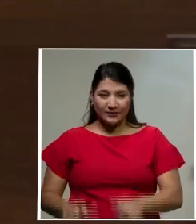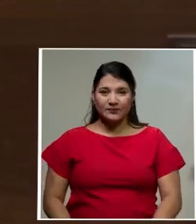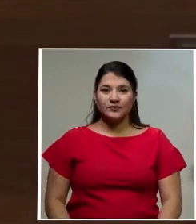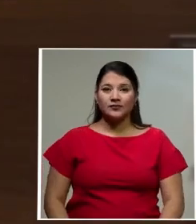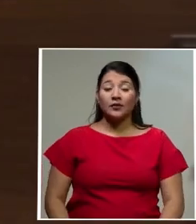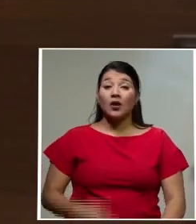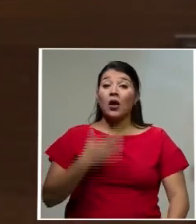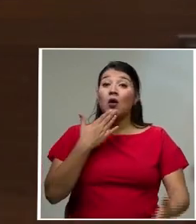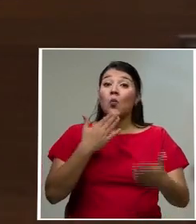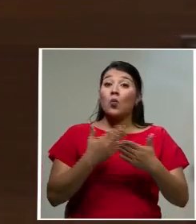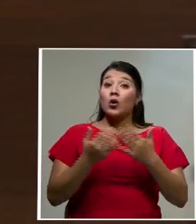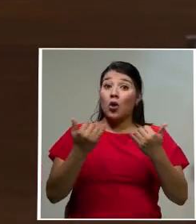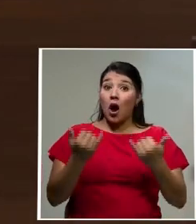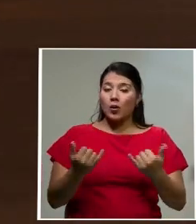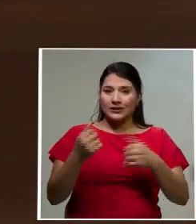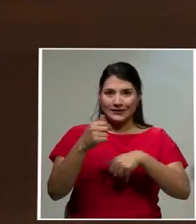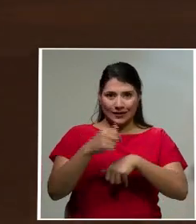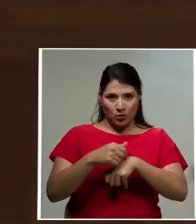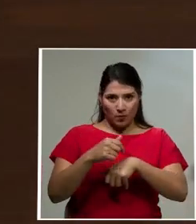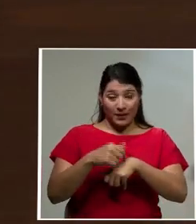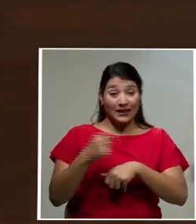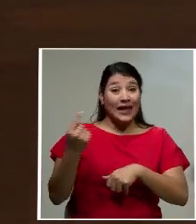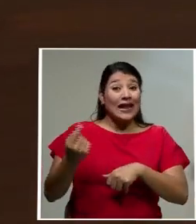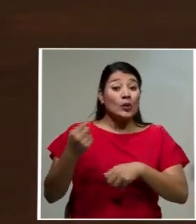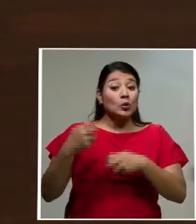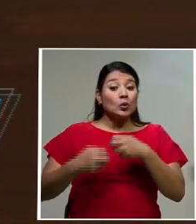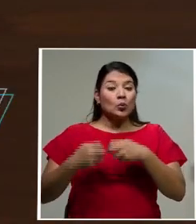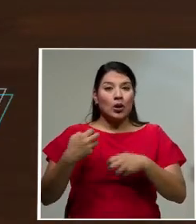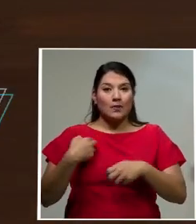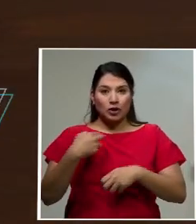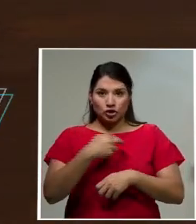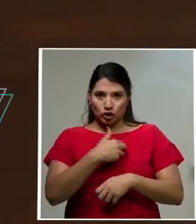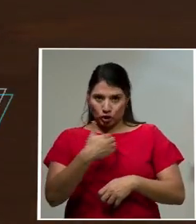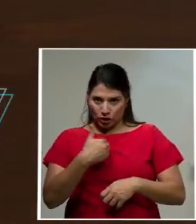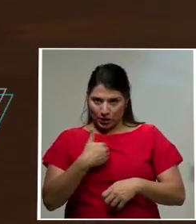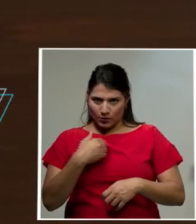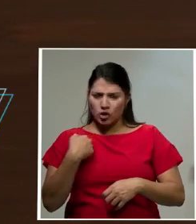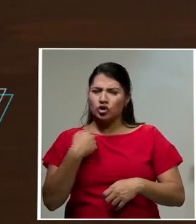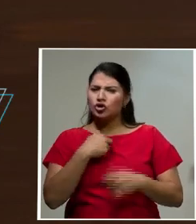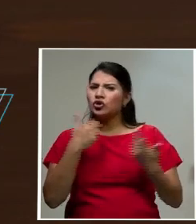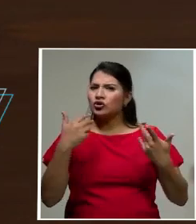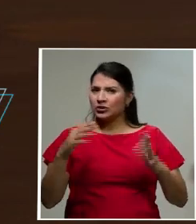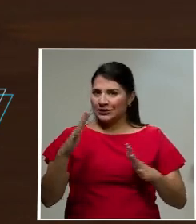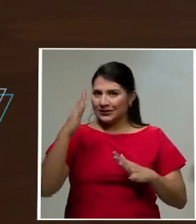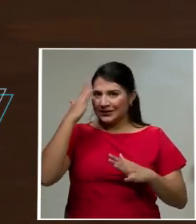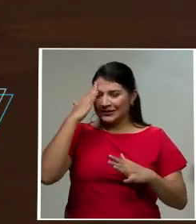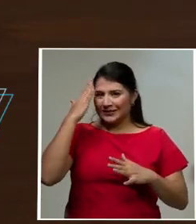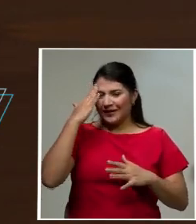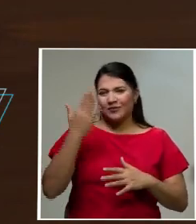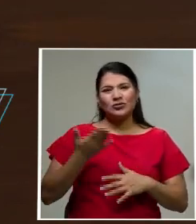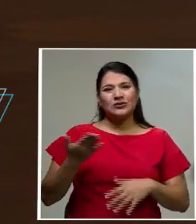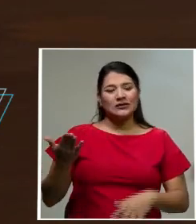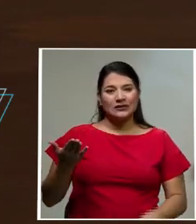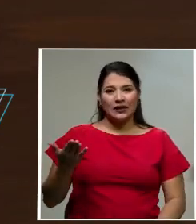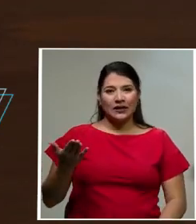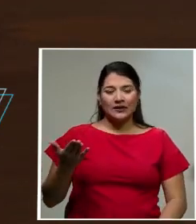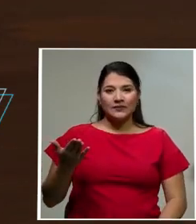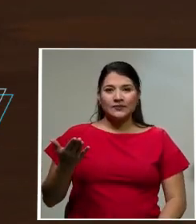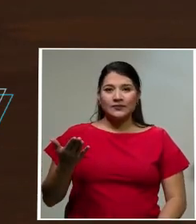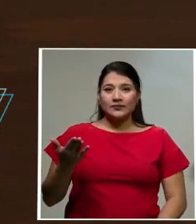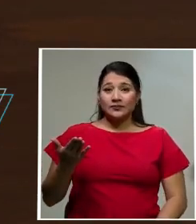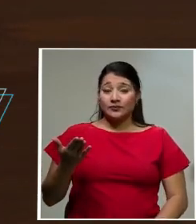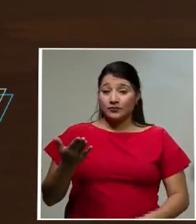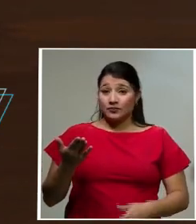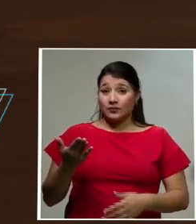este momento nosotros el único problema que teníamos, y que ya lo sabíamos que iba a ser así, fue lo que la